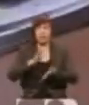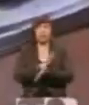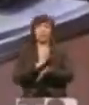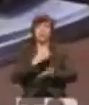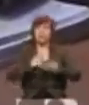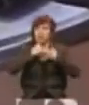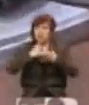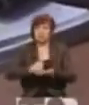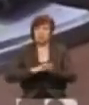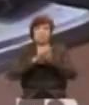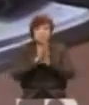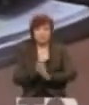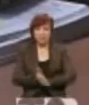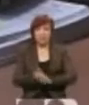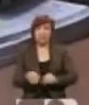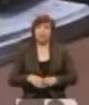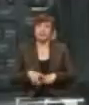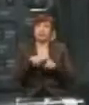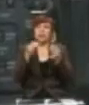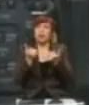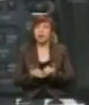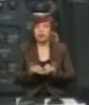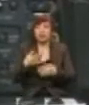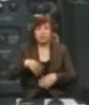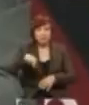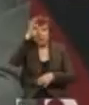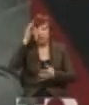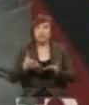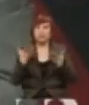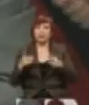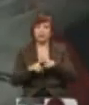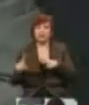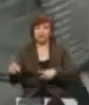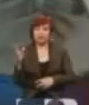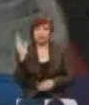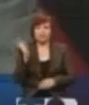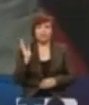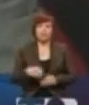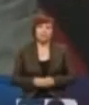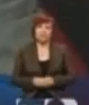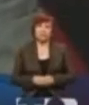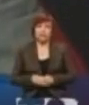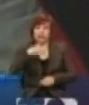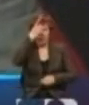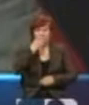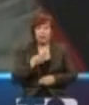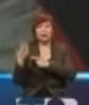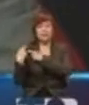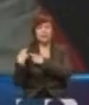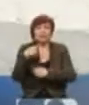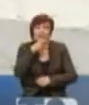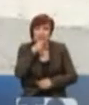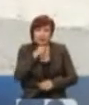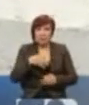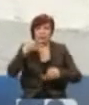medidas alternativas a la prisión. Hoy no se sabe dónde está. Esa decisión es de responsabilidad de los jueces que la